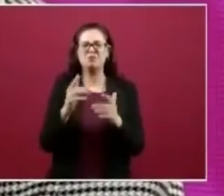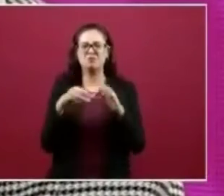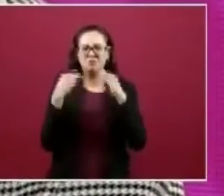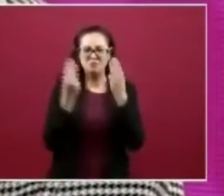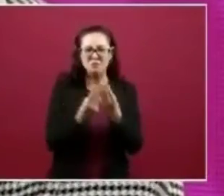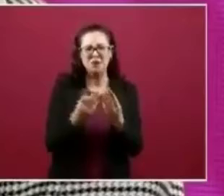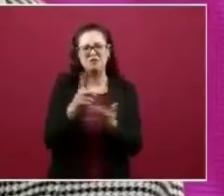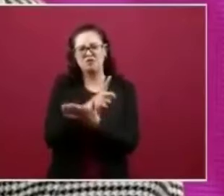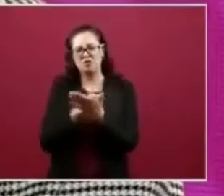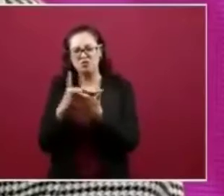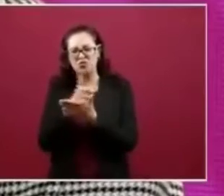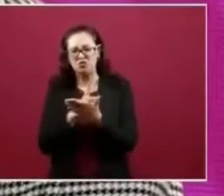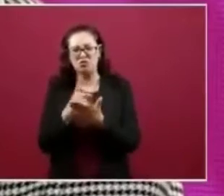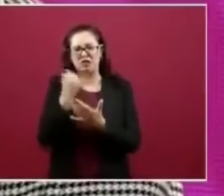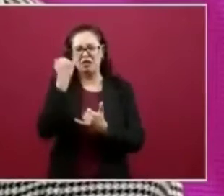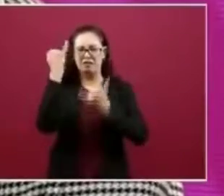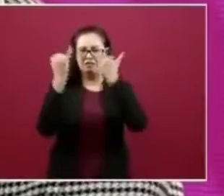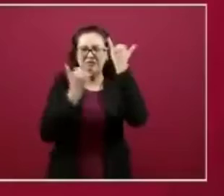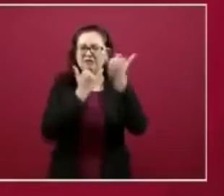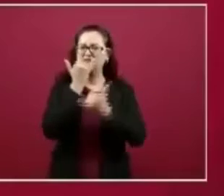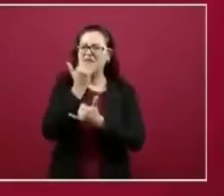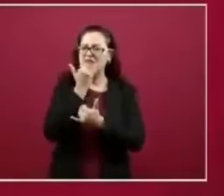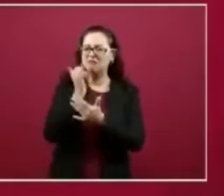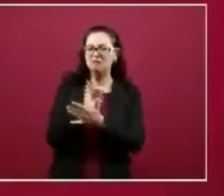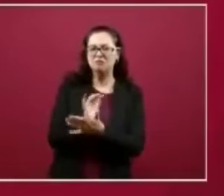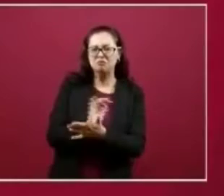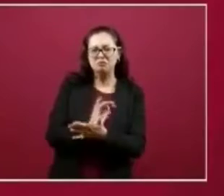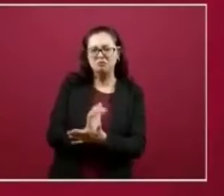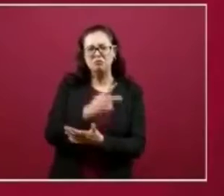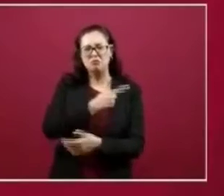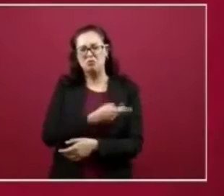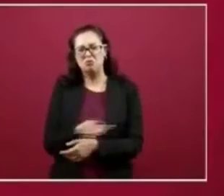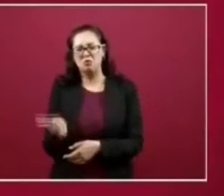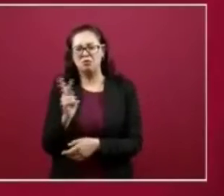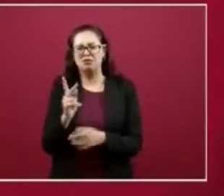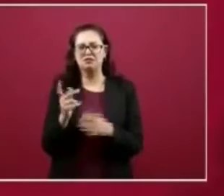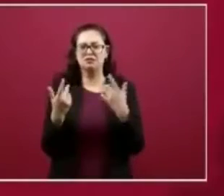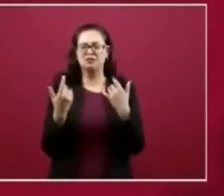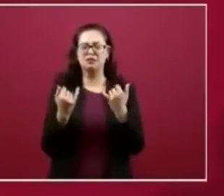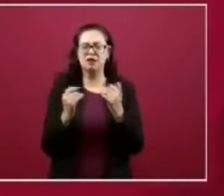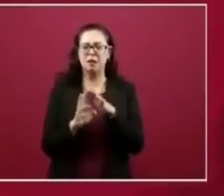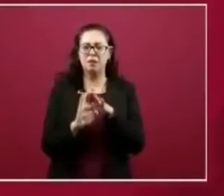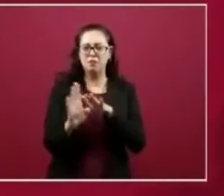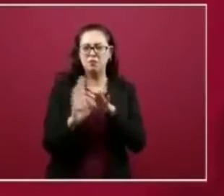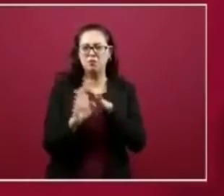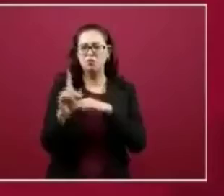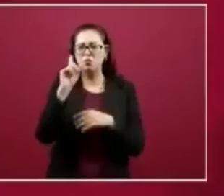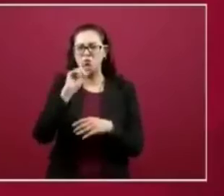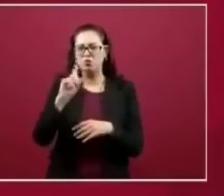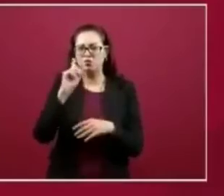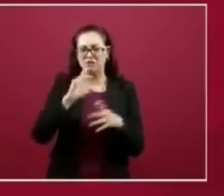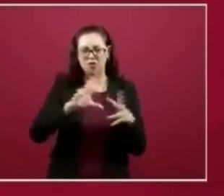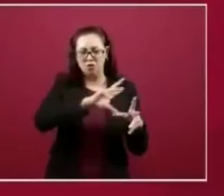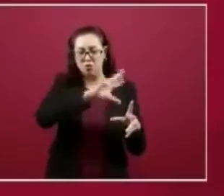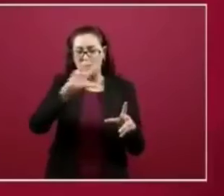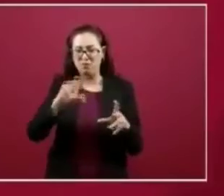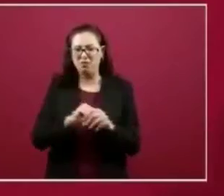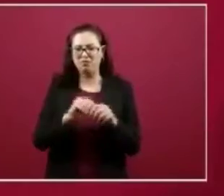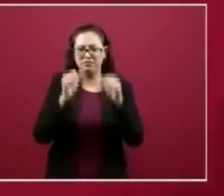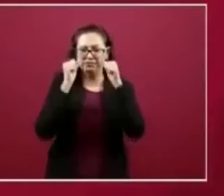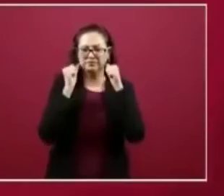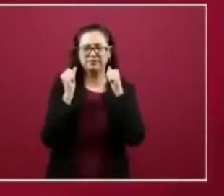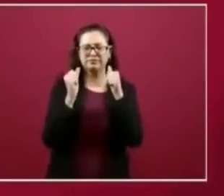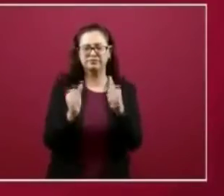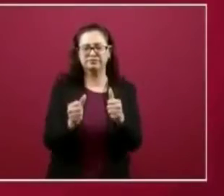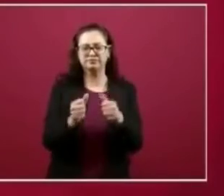de drogas, los estereotipos discriminatorios, la pobreza y la migración de las mujeres. Esta